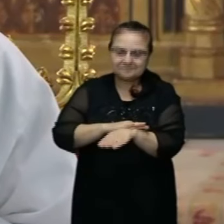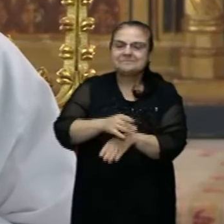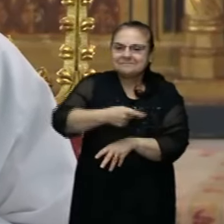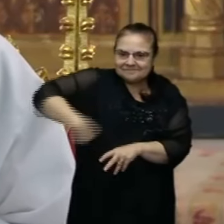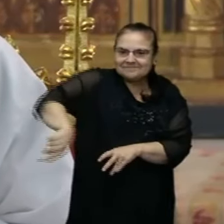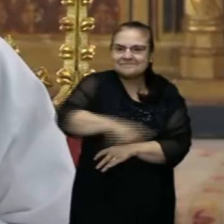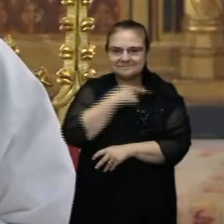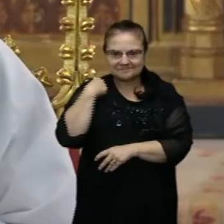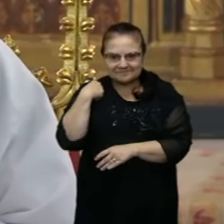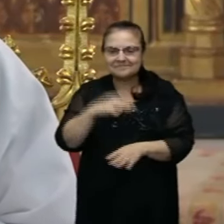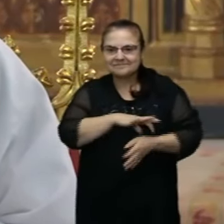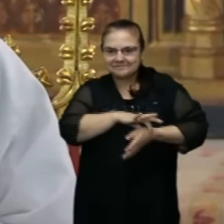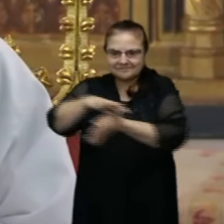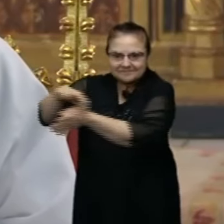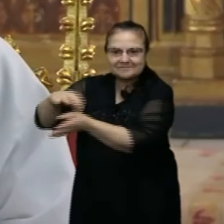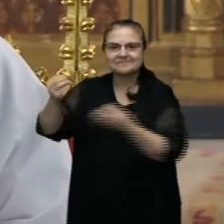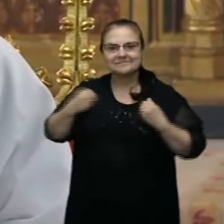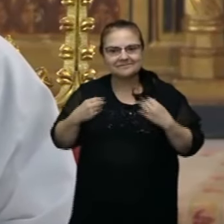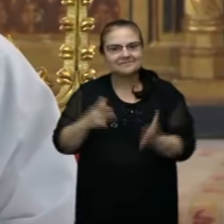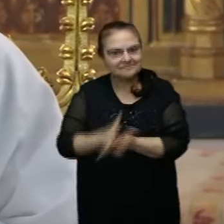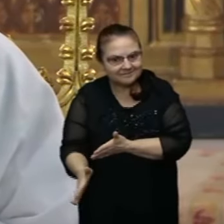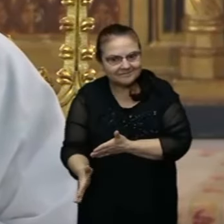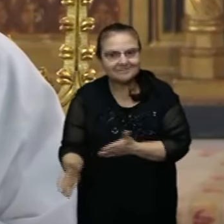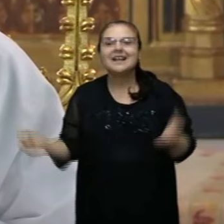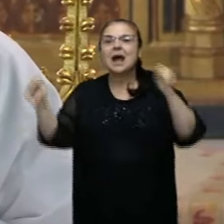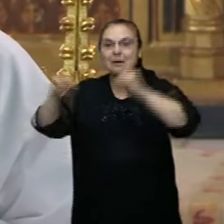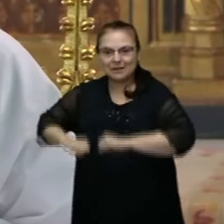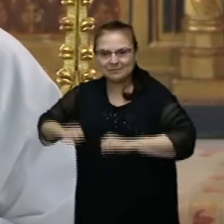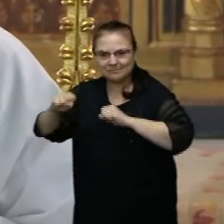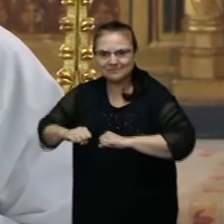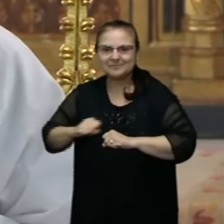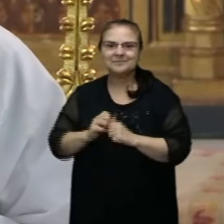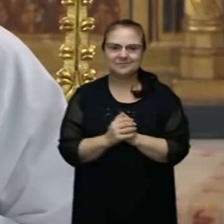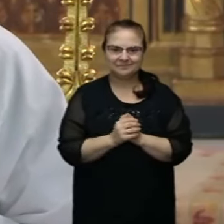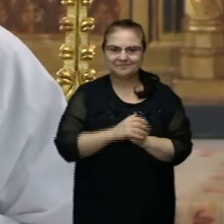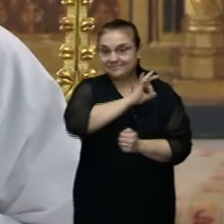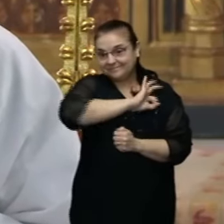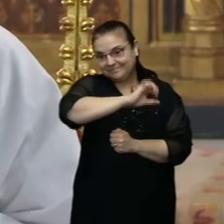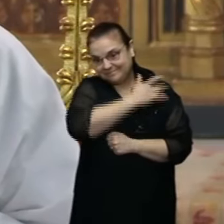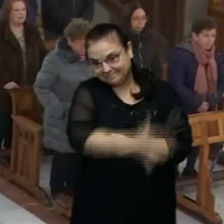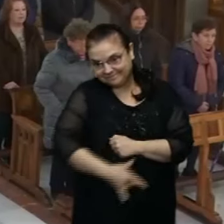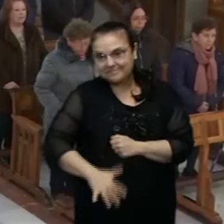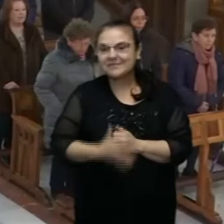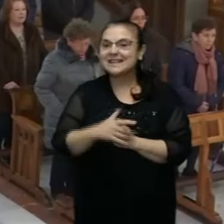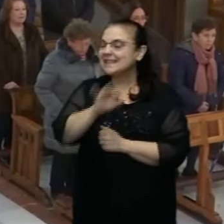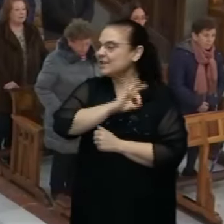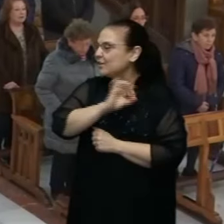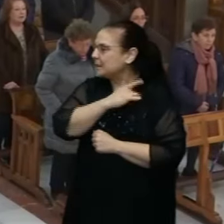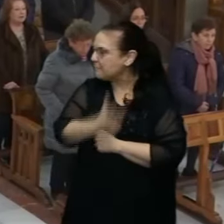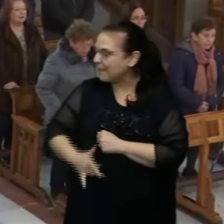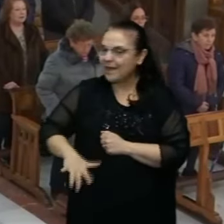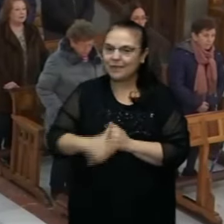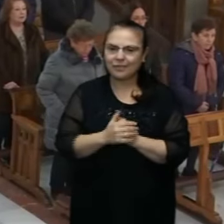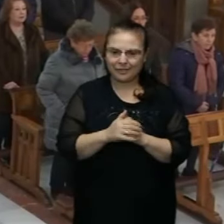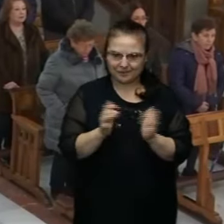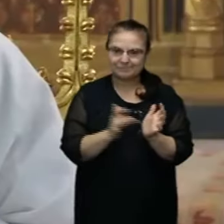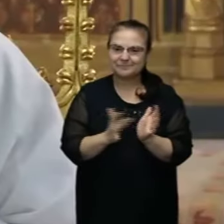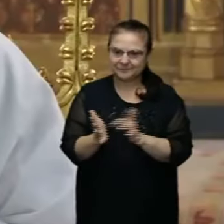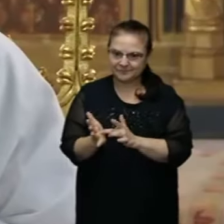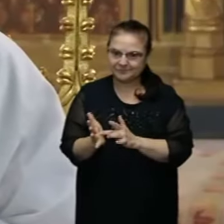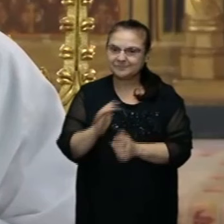nosotros. Perdone nuestros pecados, nos lleve a la vida eterna. Amén. Señor, ten piedad. Señor, ten